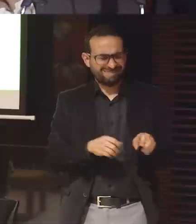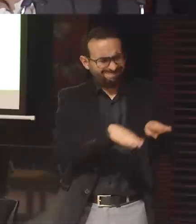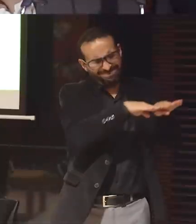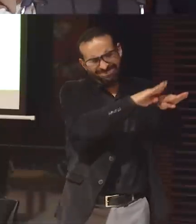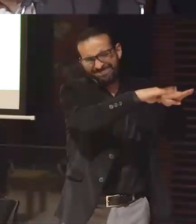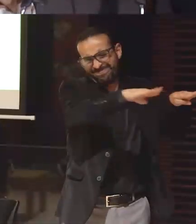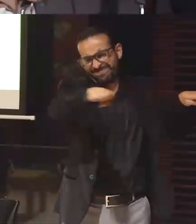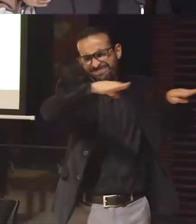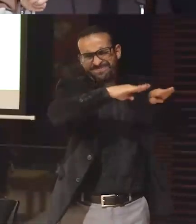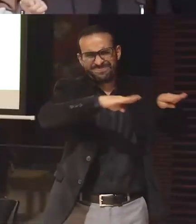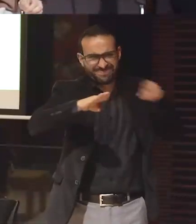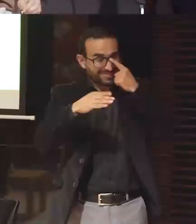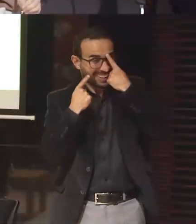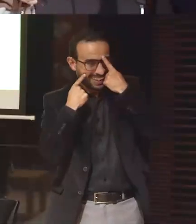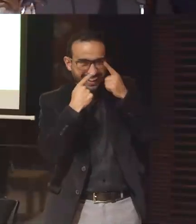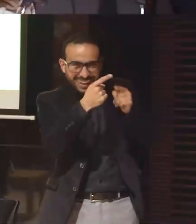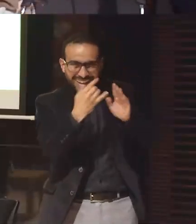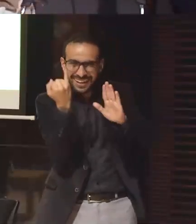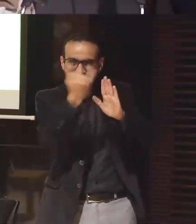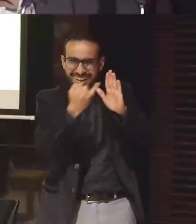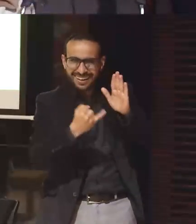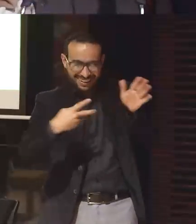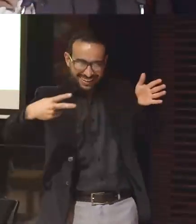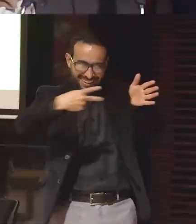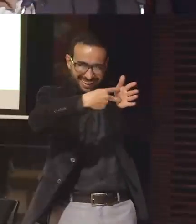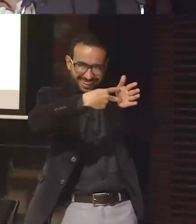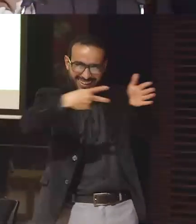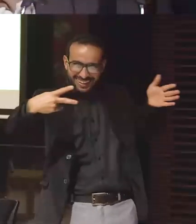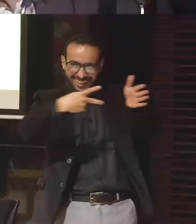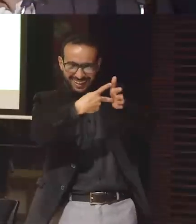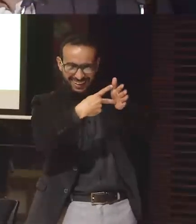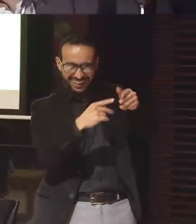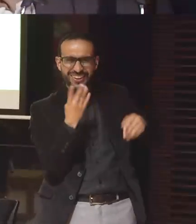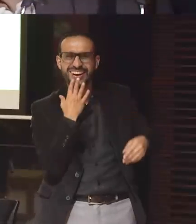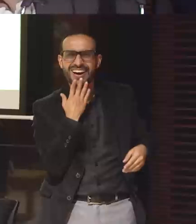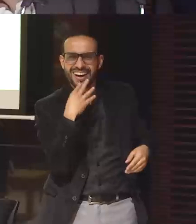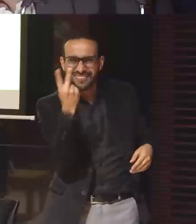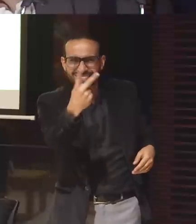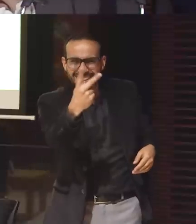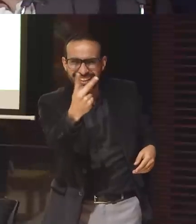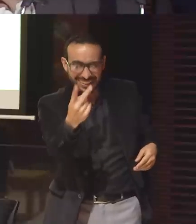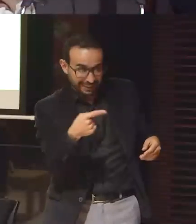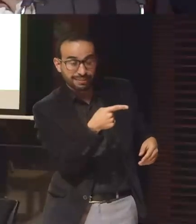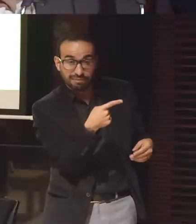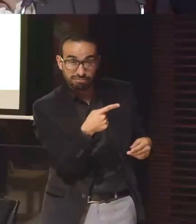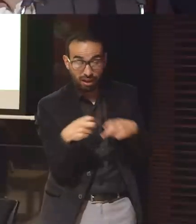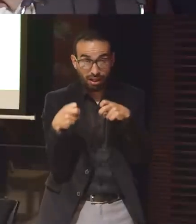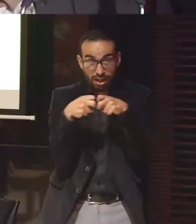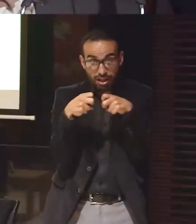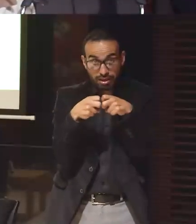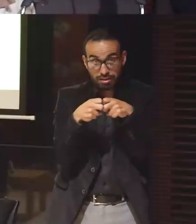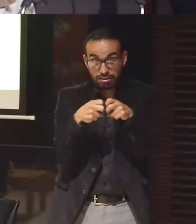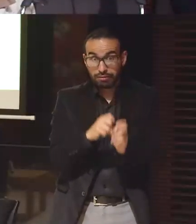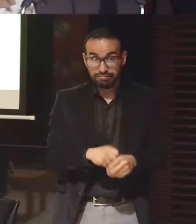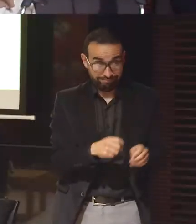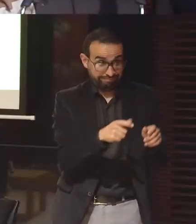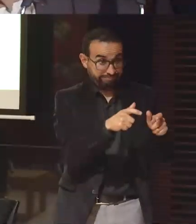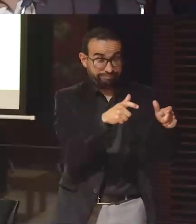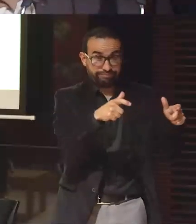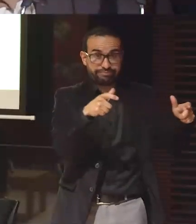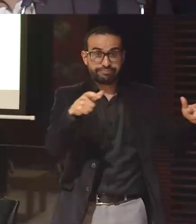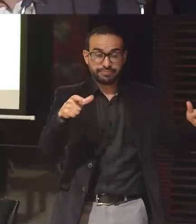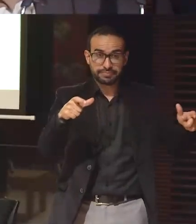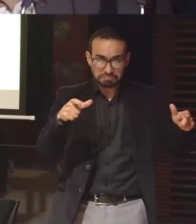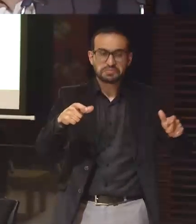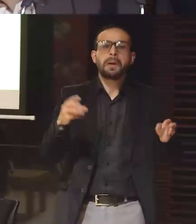los que tienen un enchufito, todos esos son buses eléctricos, pero además es una flota que sigue avanzando y sigue creciendo cada vez más. Ya vamos a traer en